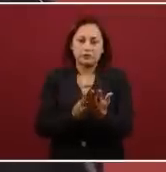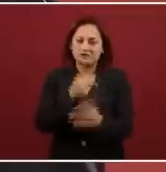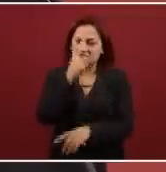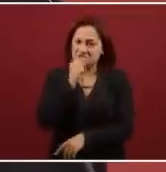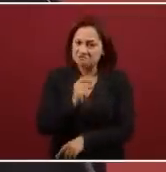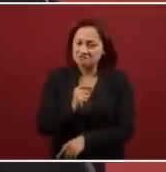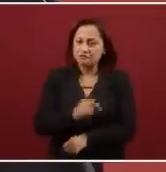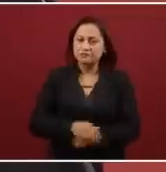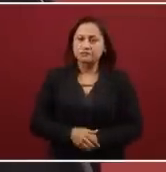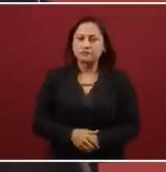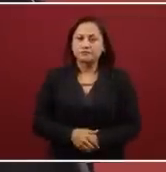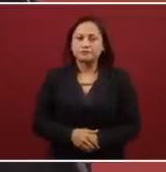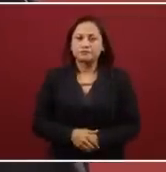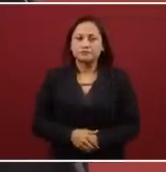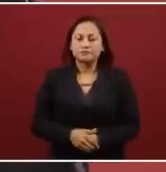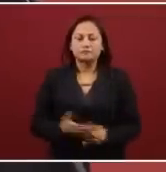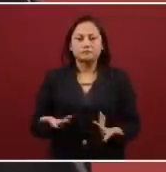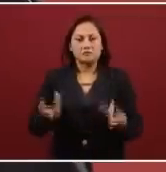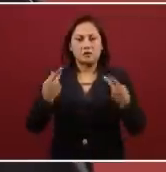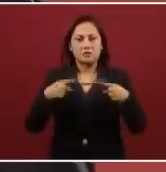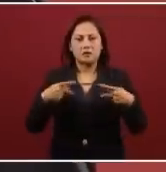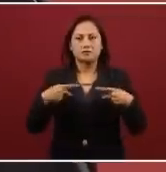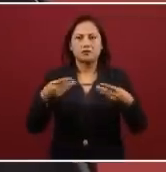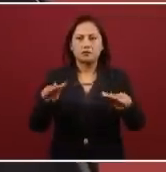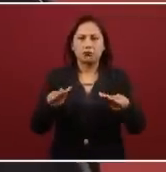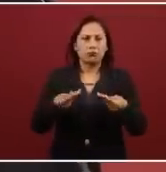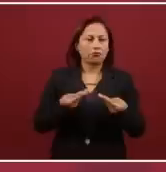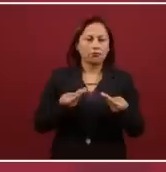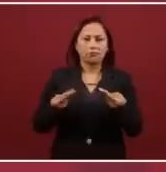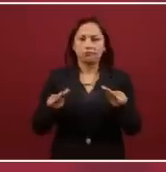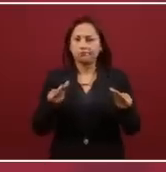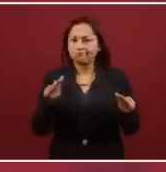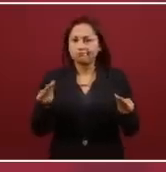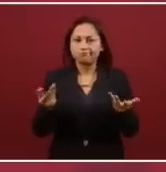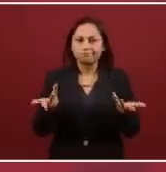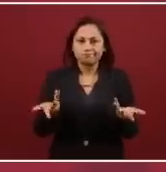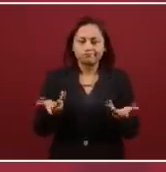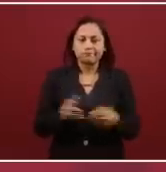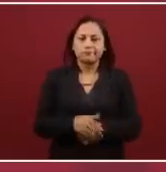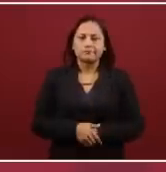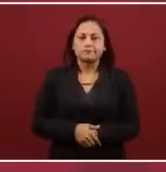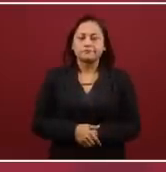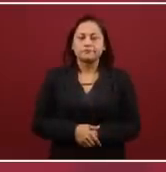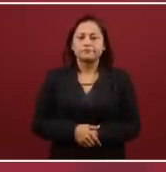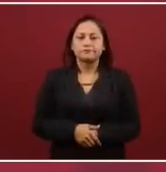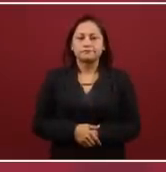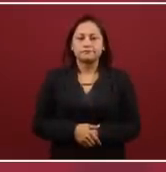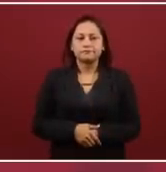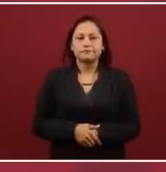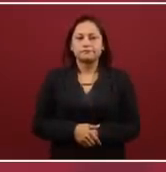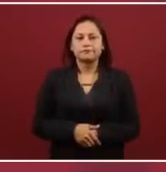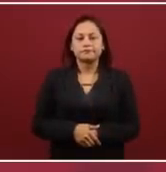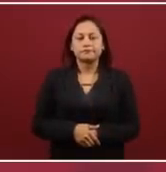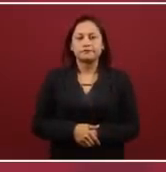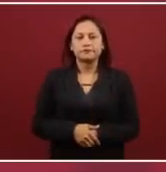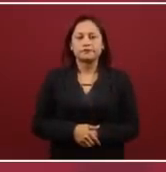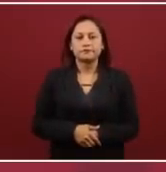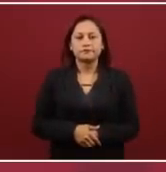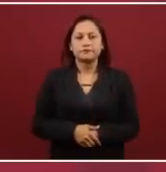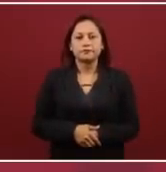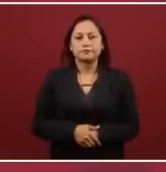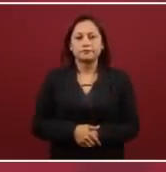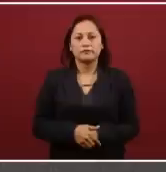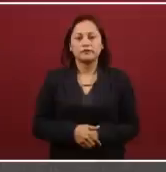a los beneficiarios directos. Entonces, en el caso de